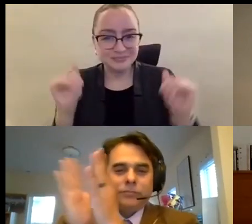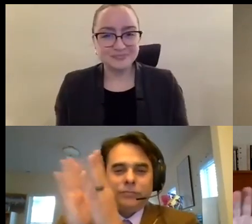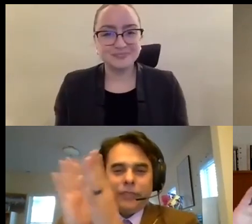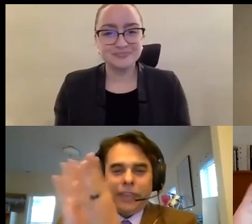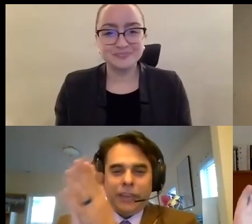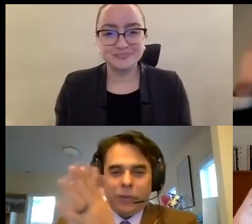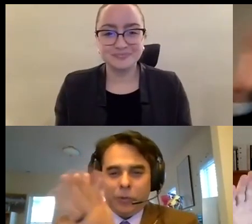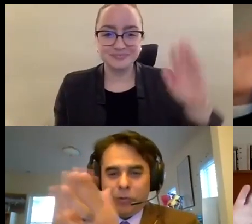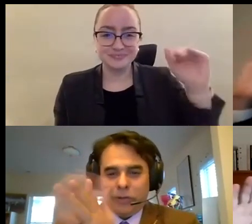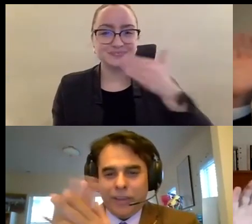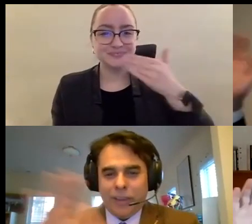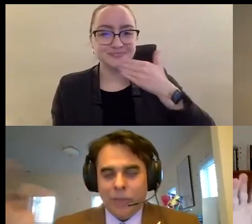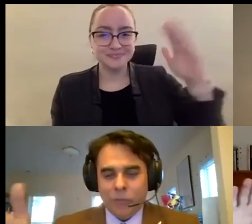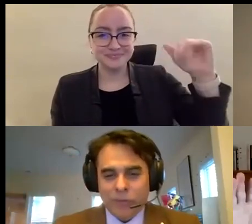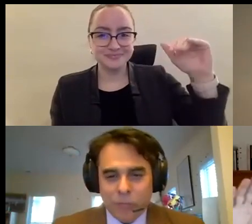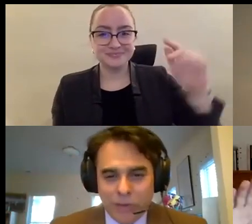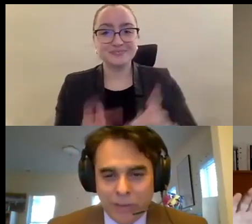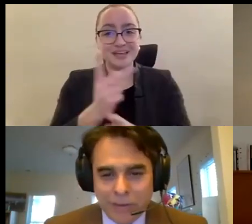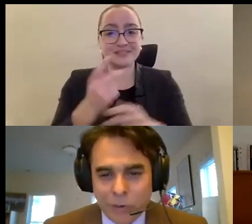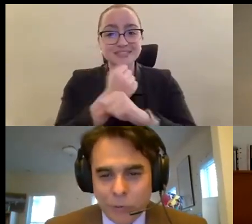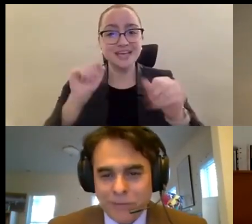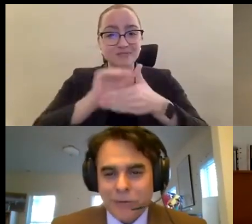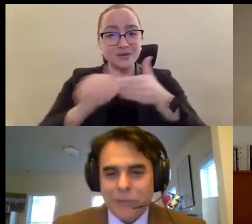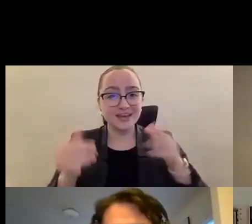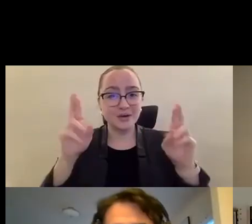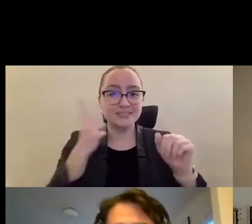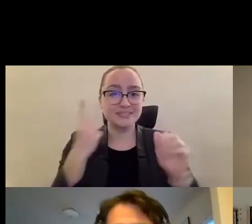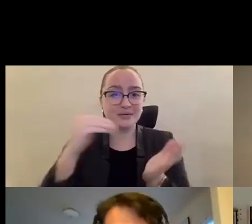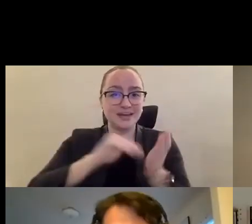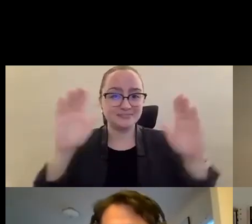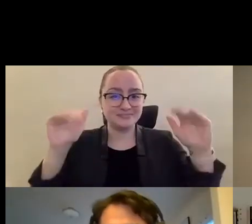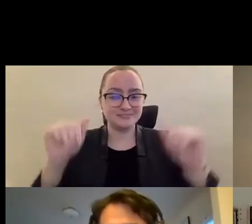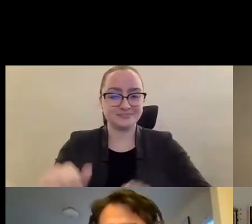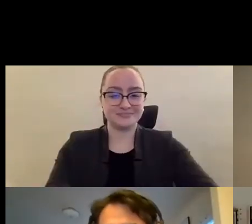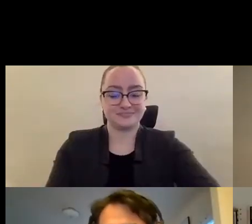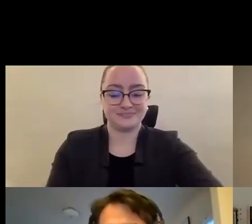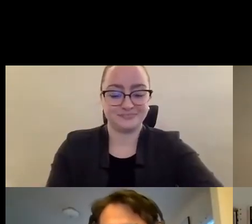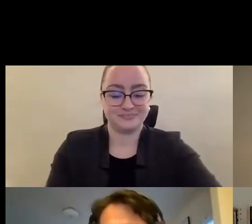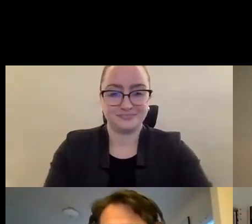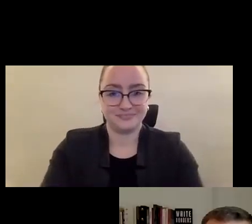Pues sí, muchísimas gracias a todos. Que tengan un buen fin de semana.